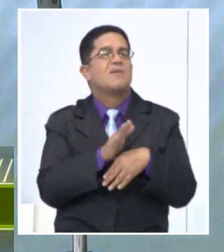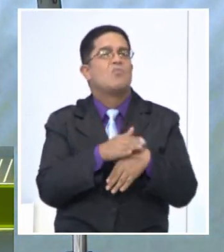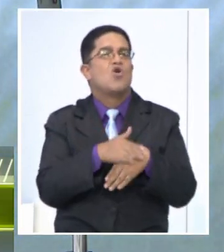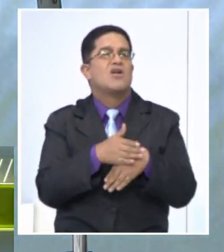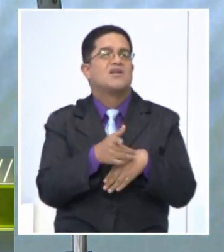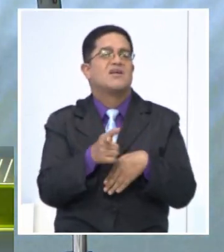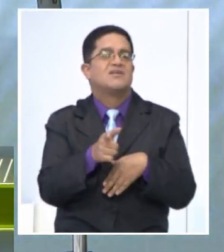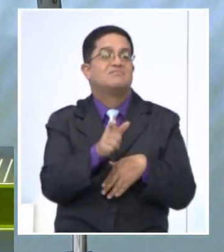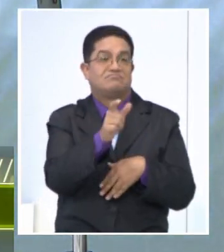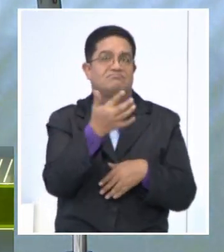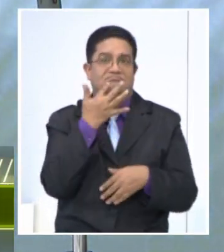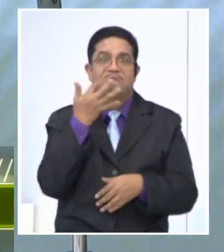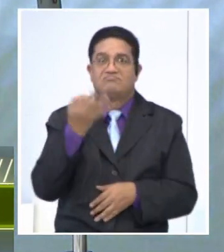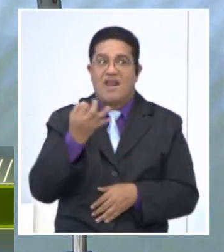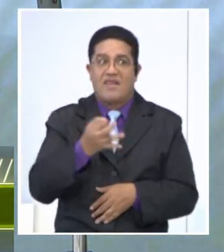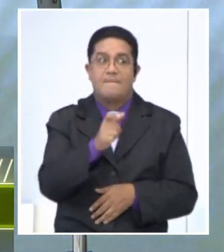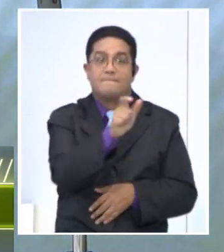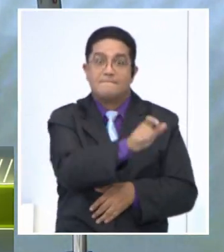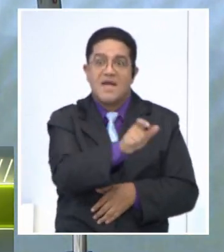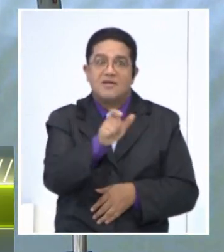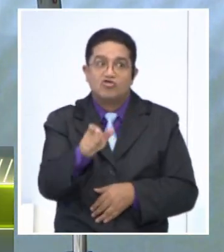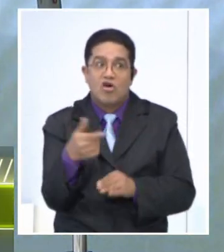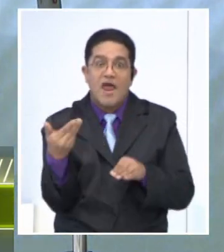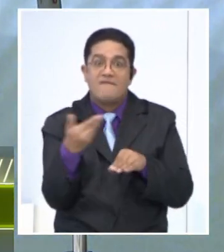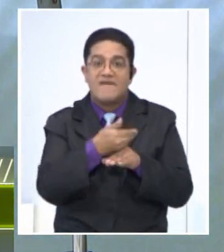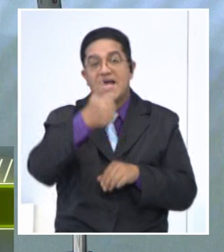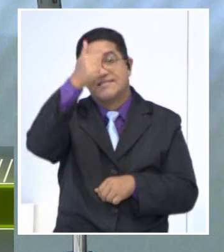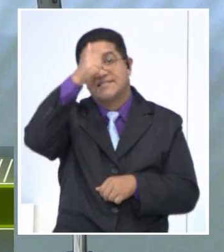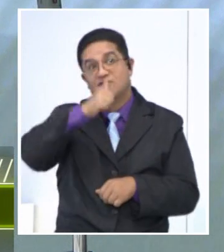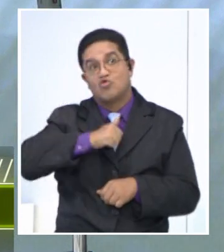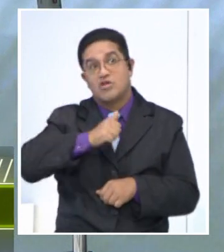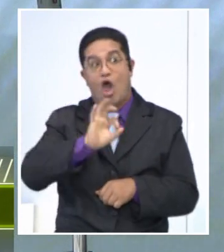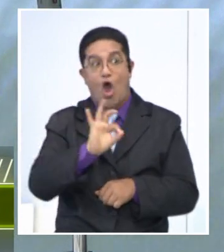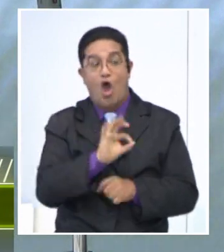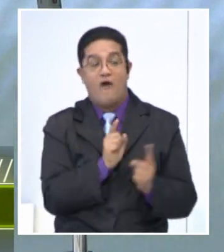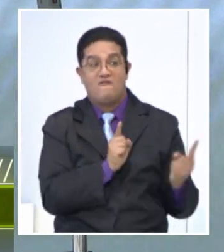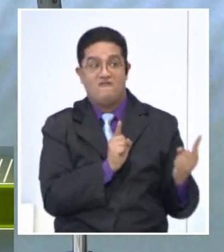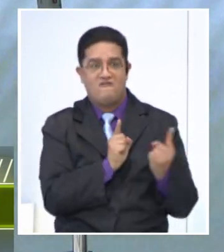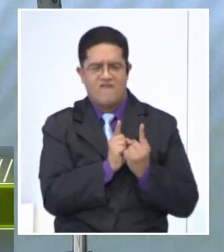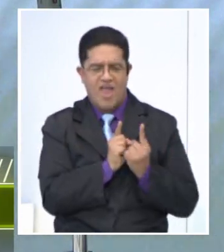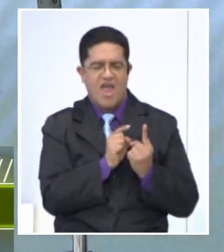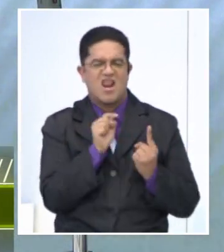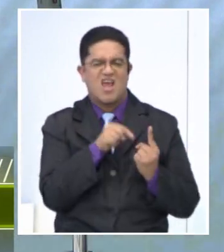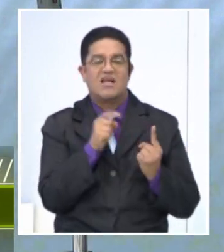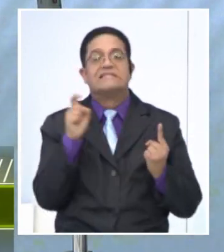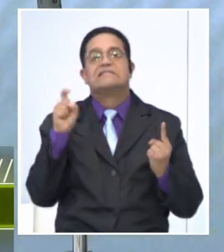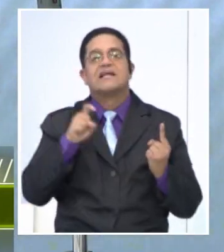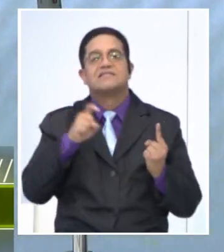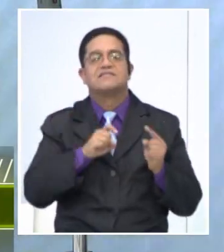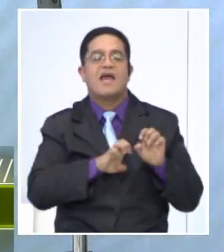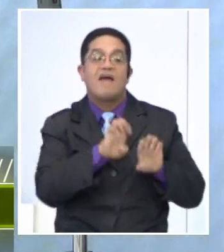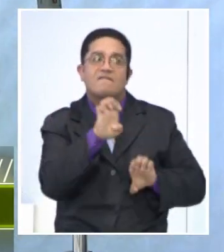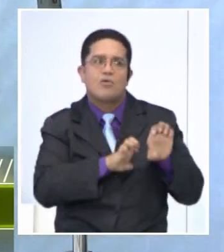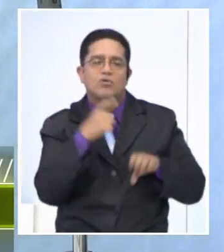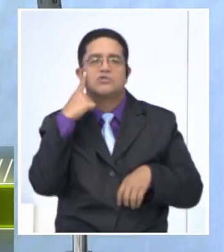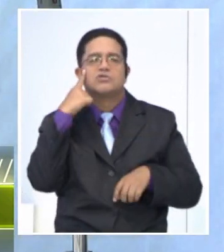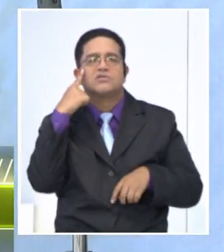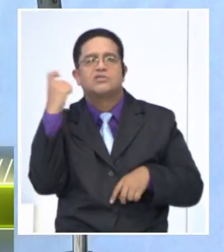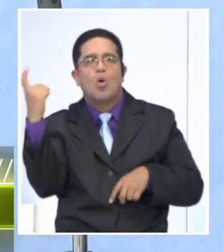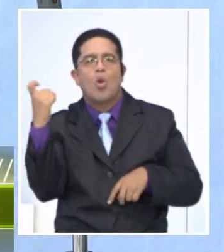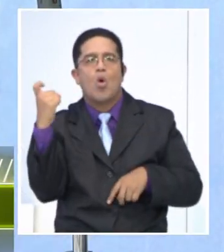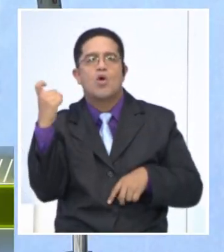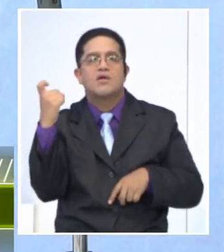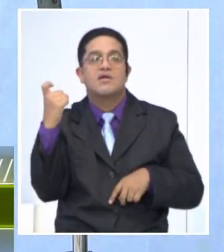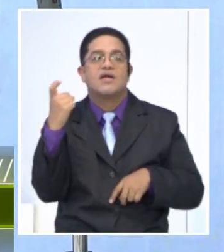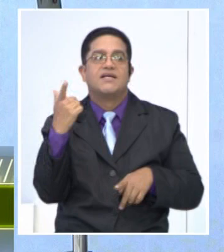el paciente de cirugía plástica o que acude a consulta, muchas veces es un paciente que necesita una evaluación psiquiátrica y que tiene un síndrome